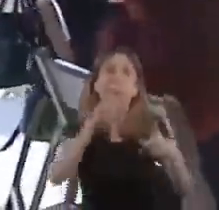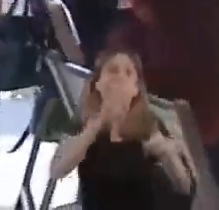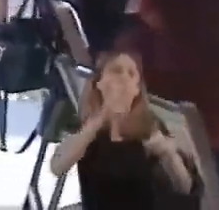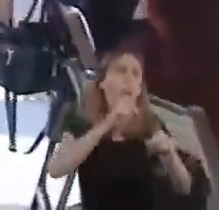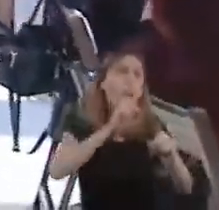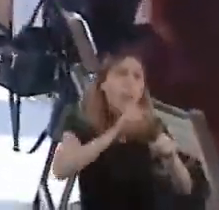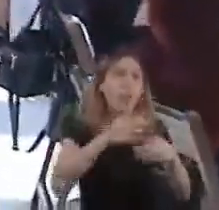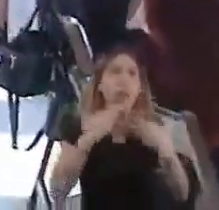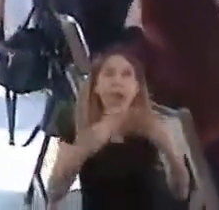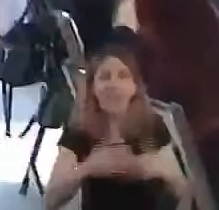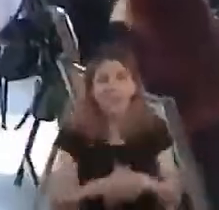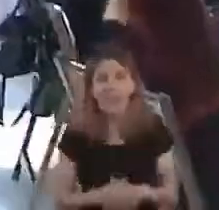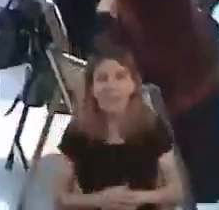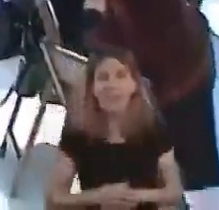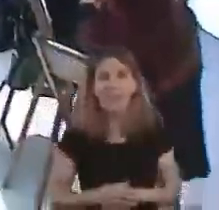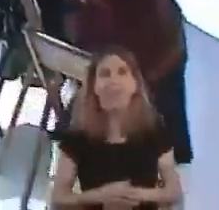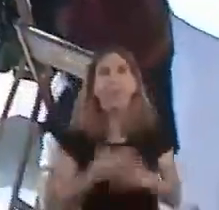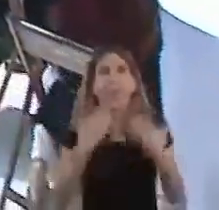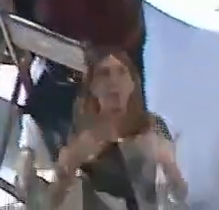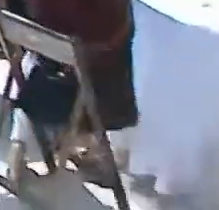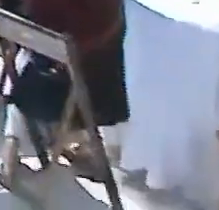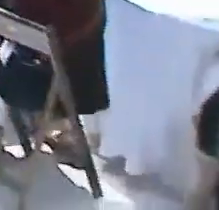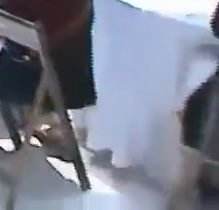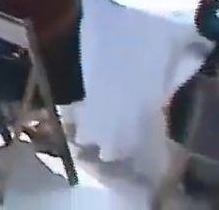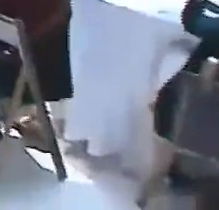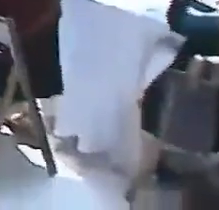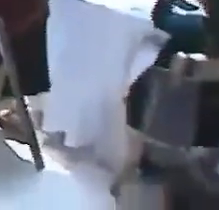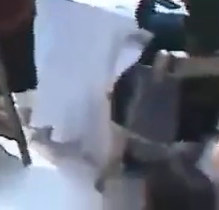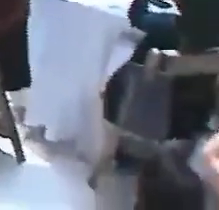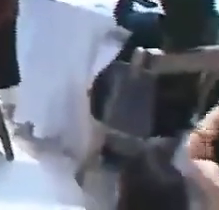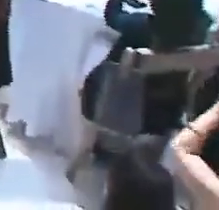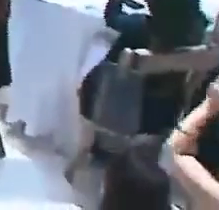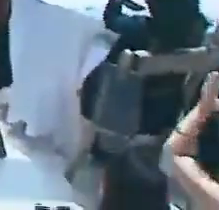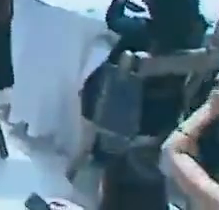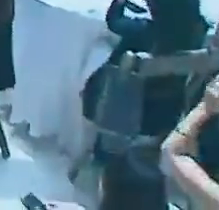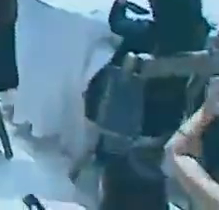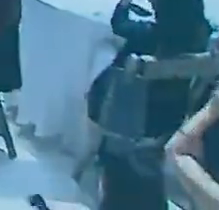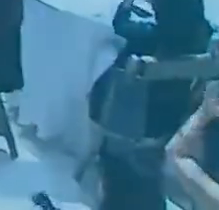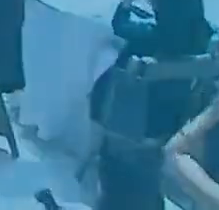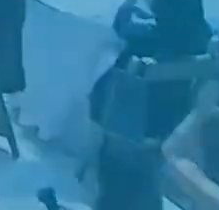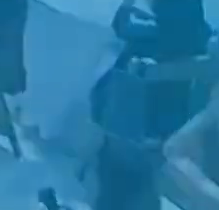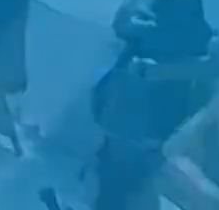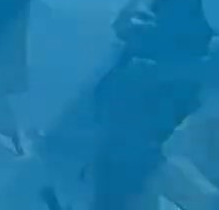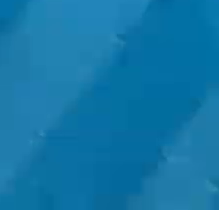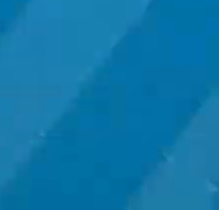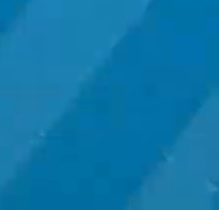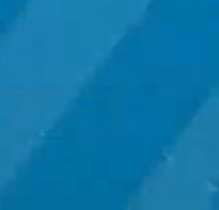Gracias. Muchas gracias. Con la palabra del señor presidente.